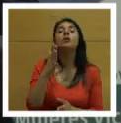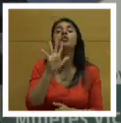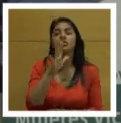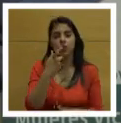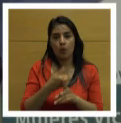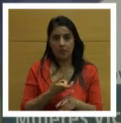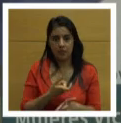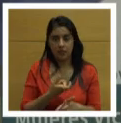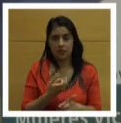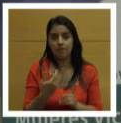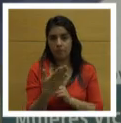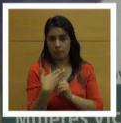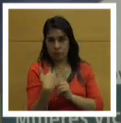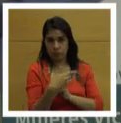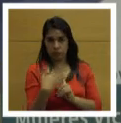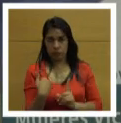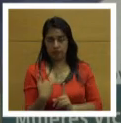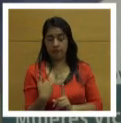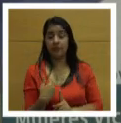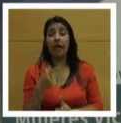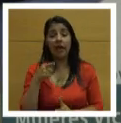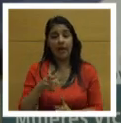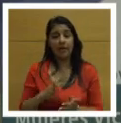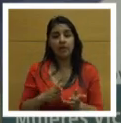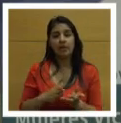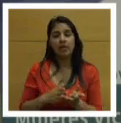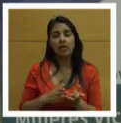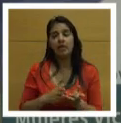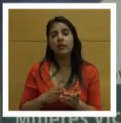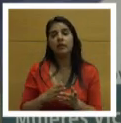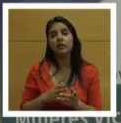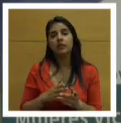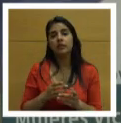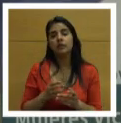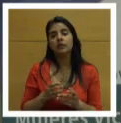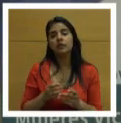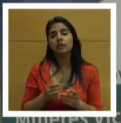5 meses. Desde ese día, sin perjuicio de otros episodios anteriores,